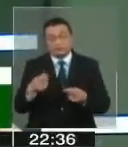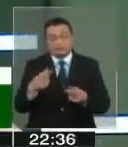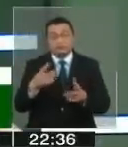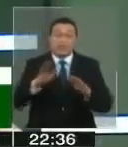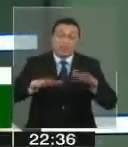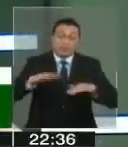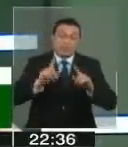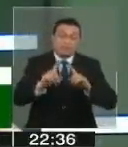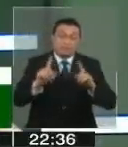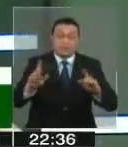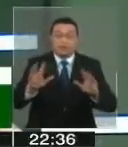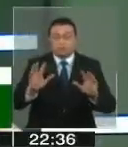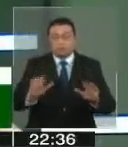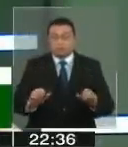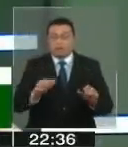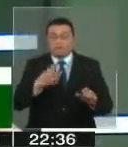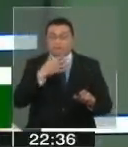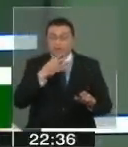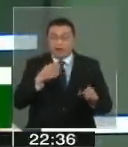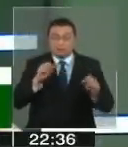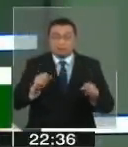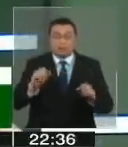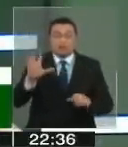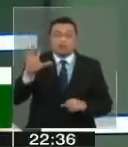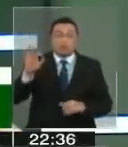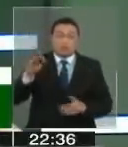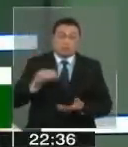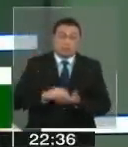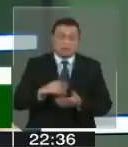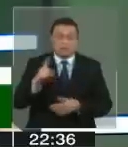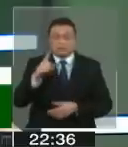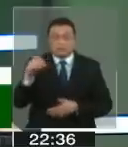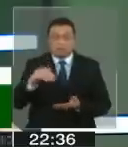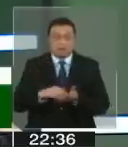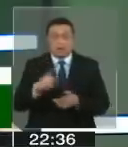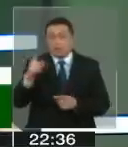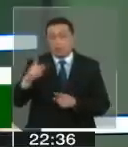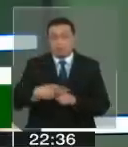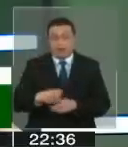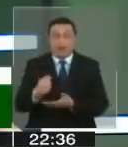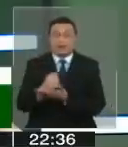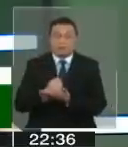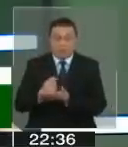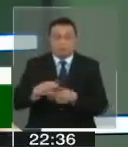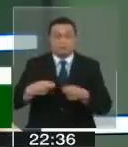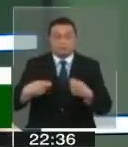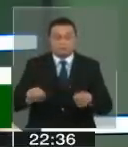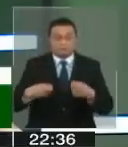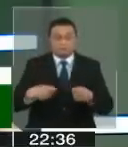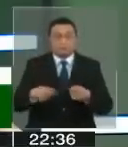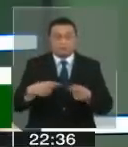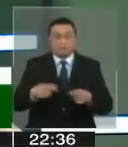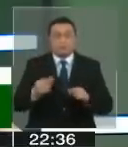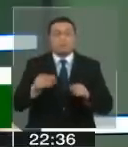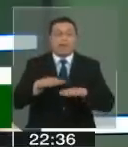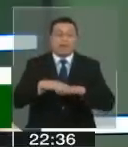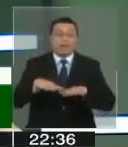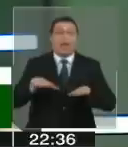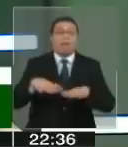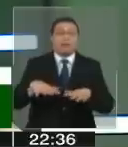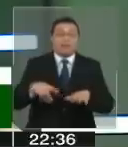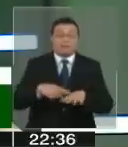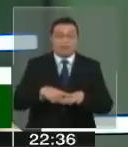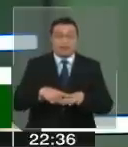pero fácilmente pudiesen ser 50.000, 100.000 pesos mensuales en medicamentos para el manejo de la epilepsia,